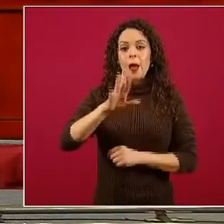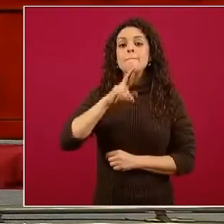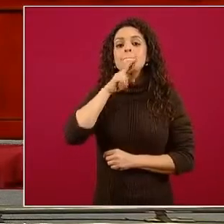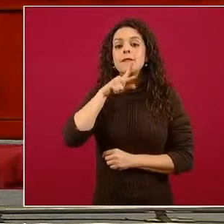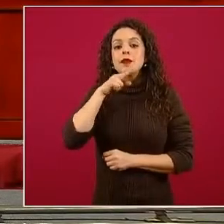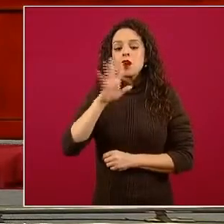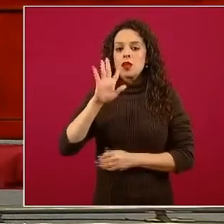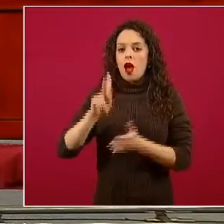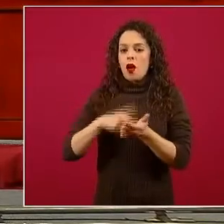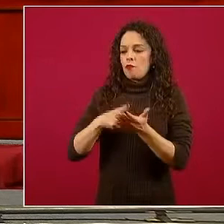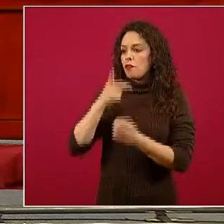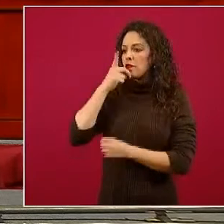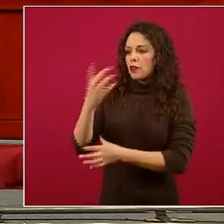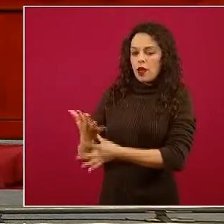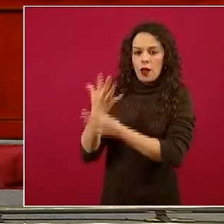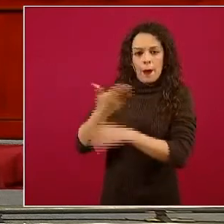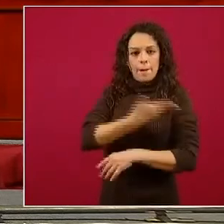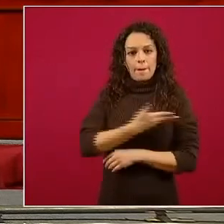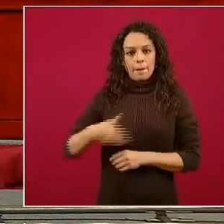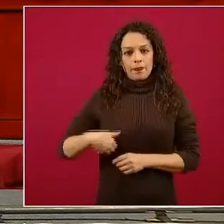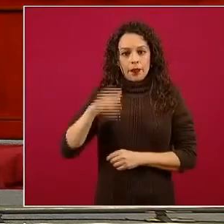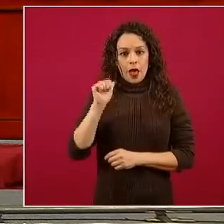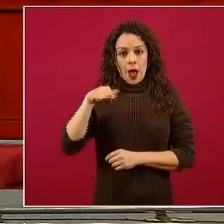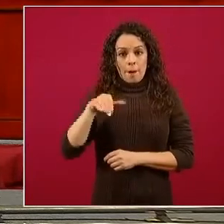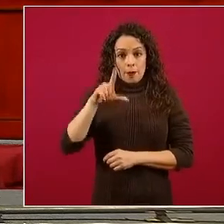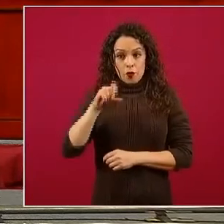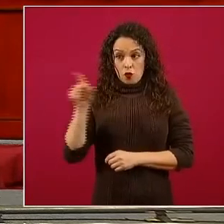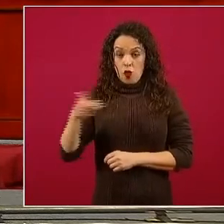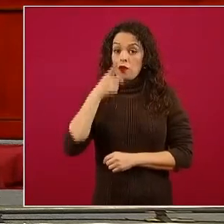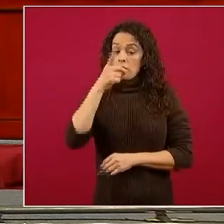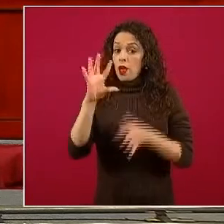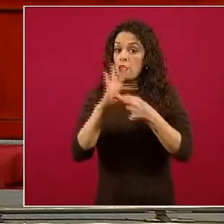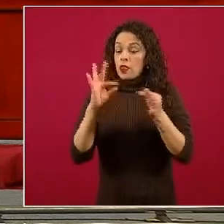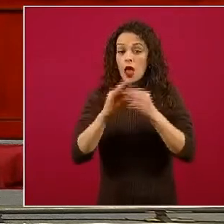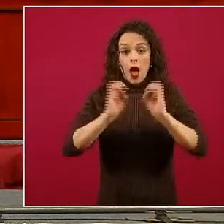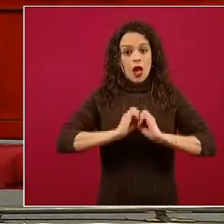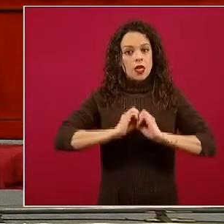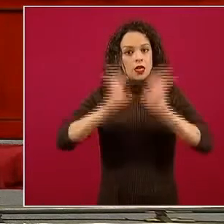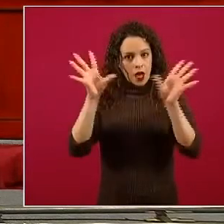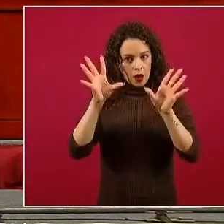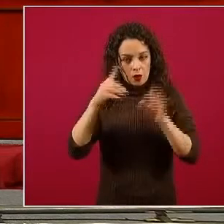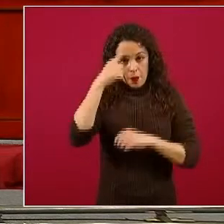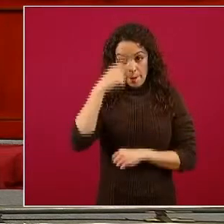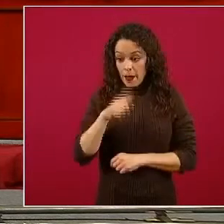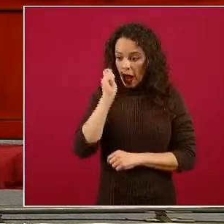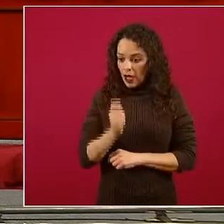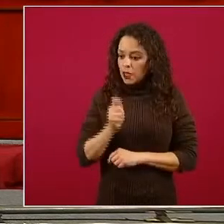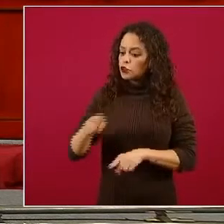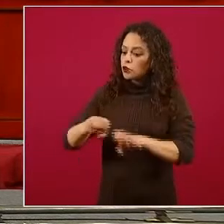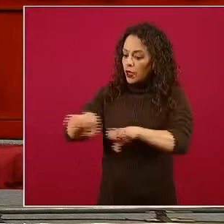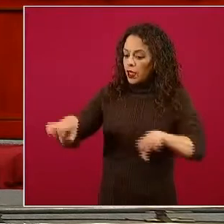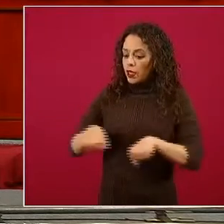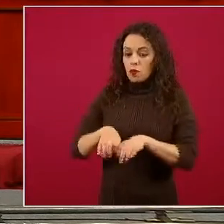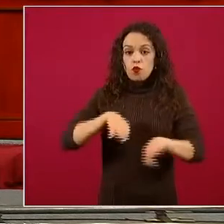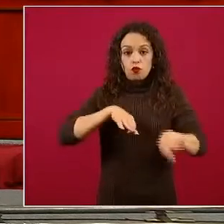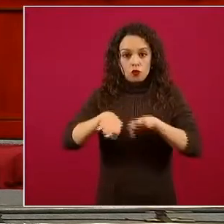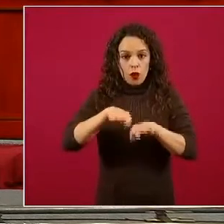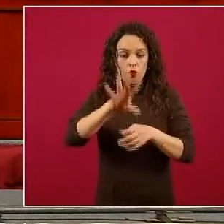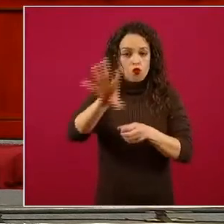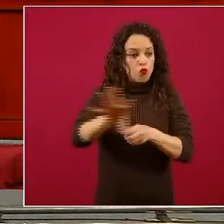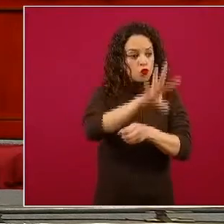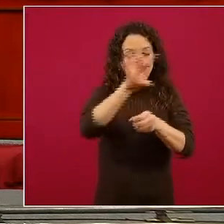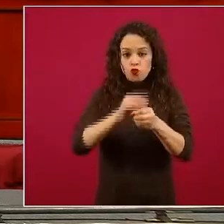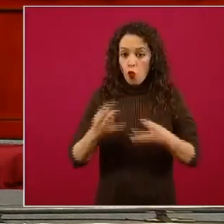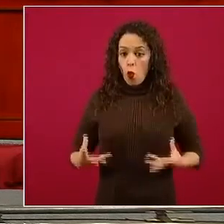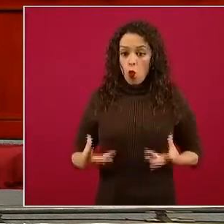el presidente López Obrador desde el inicio dio instrucciones muy precisas para que su equipo de trabajo, todos los que somos